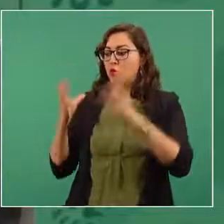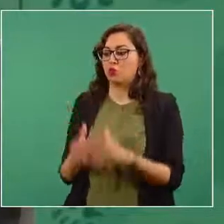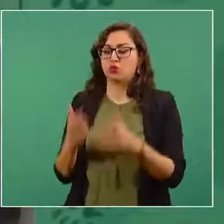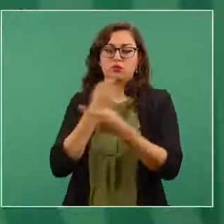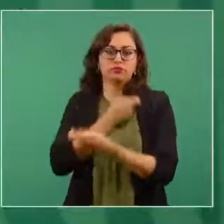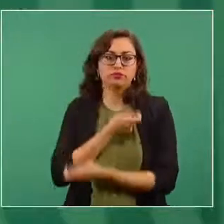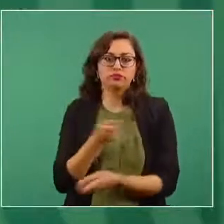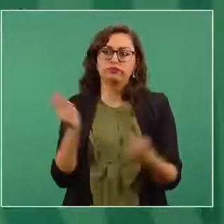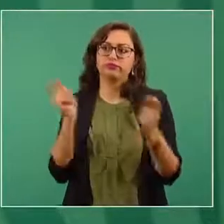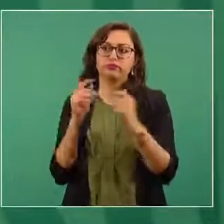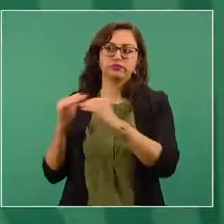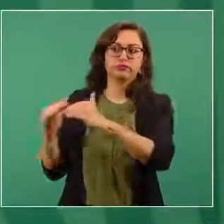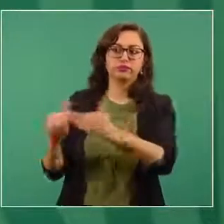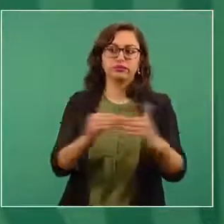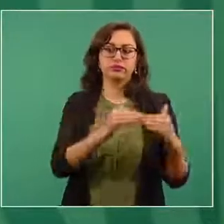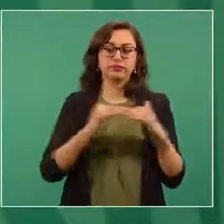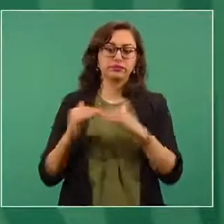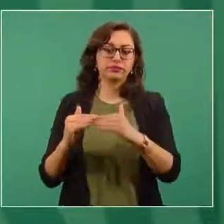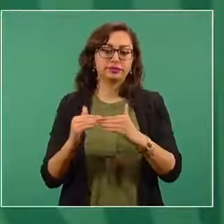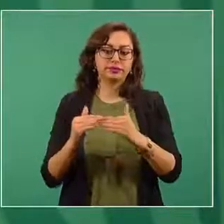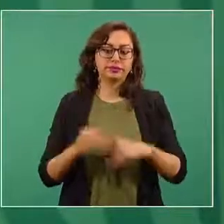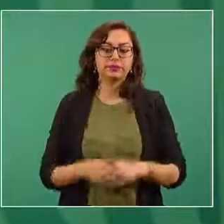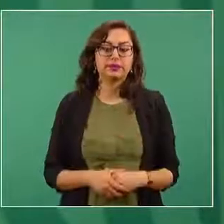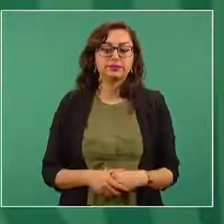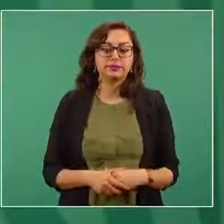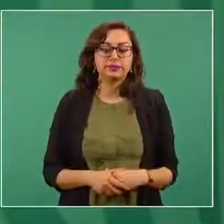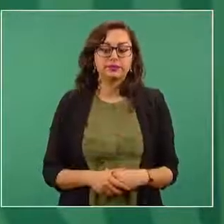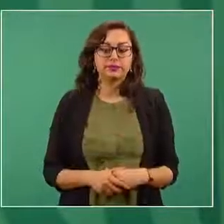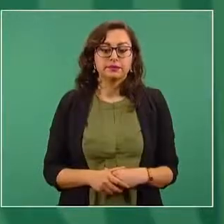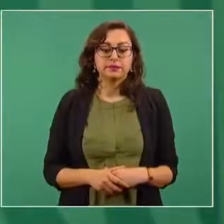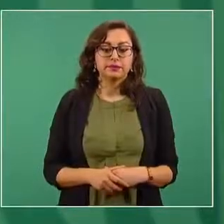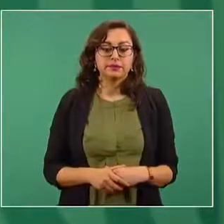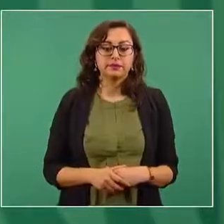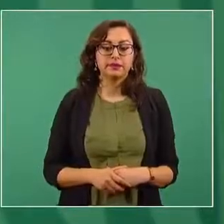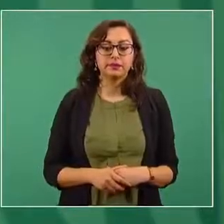a las vacunas. En este caso, él